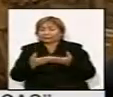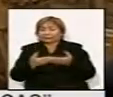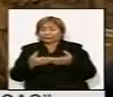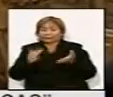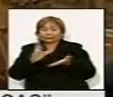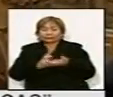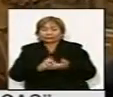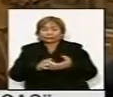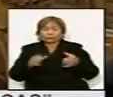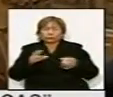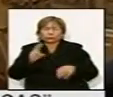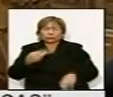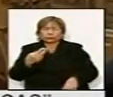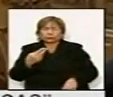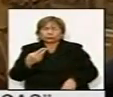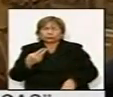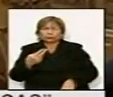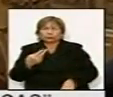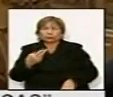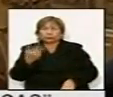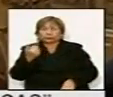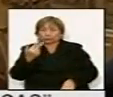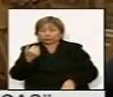Lima en